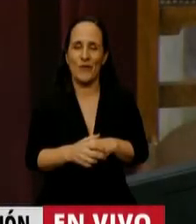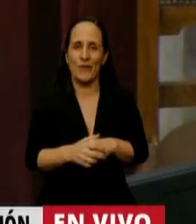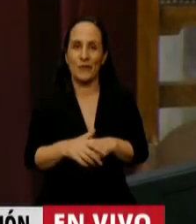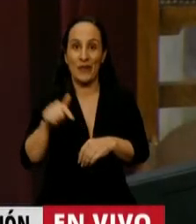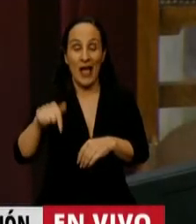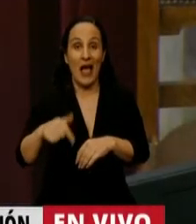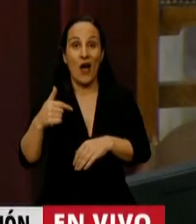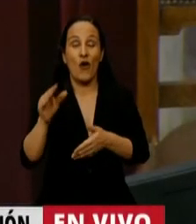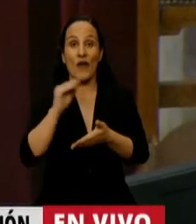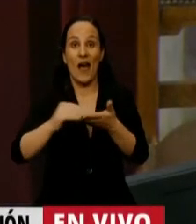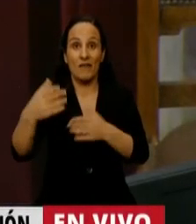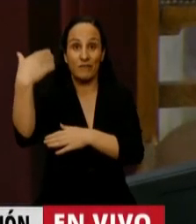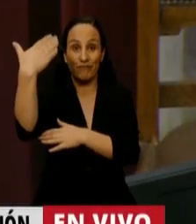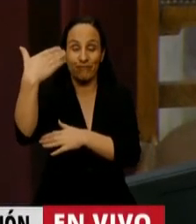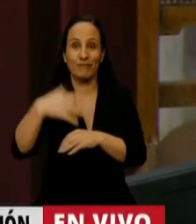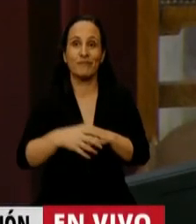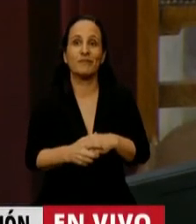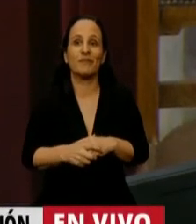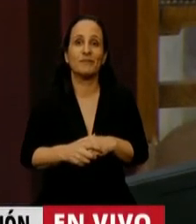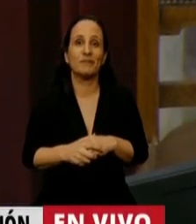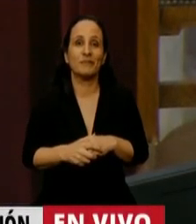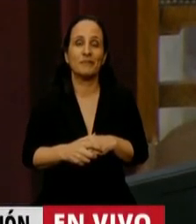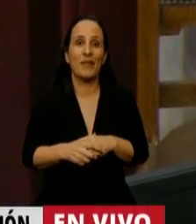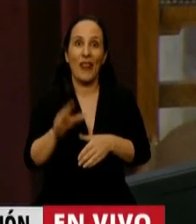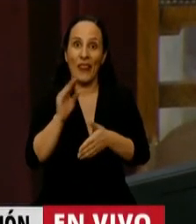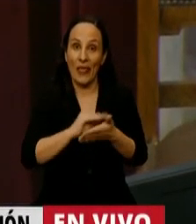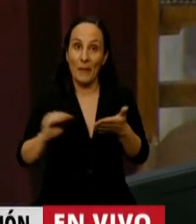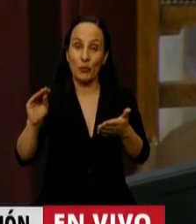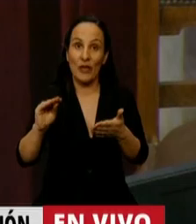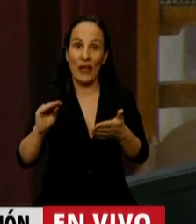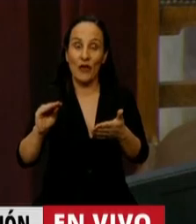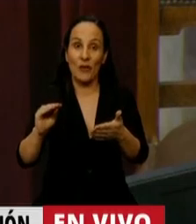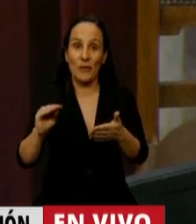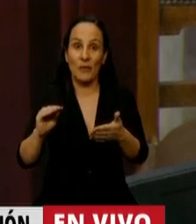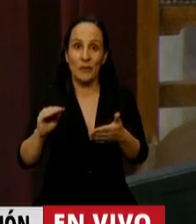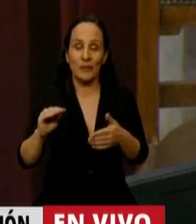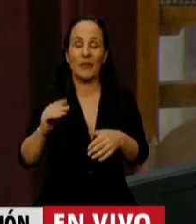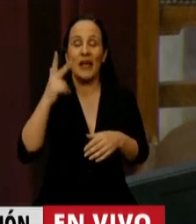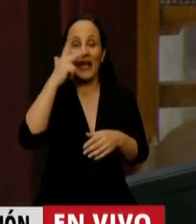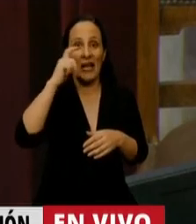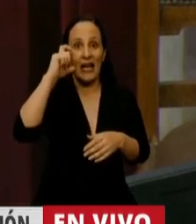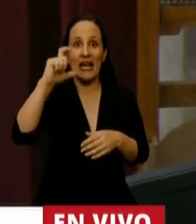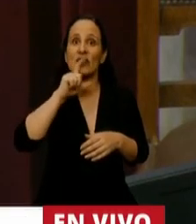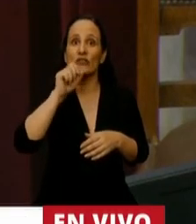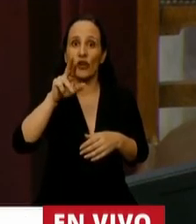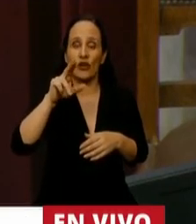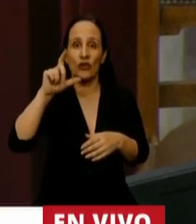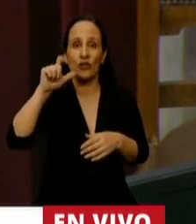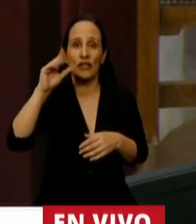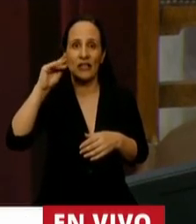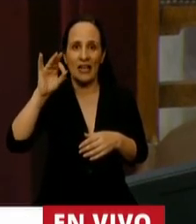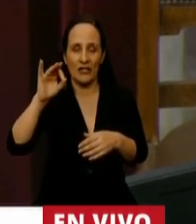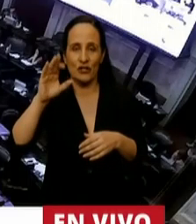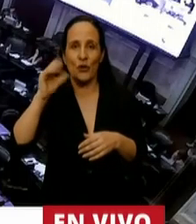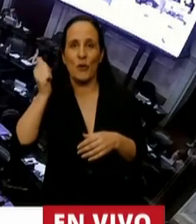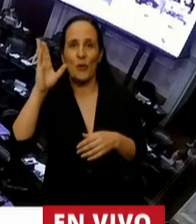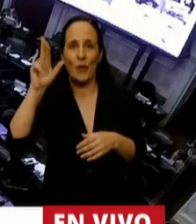el uso de la palabra el diputado Héctor Cacho Bárbaro. Seguimos con los